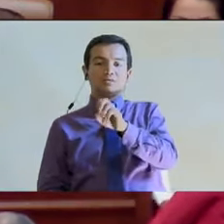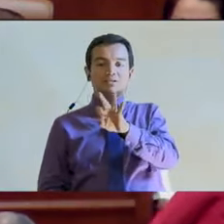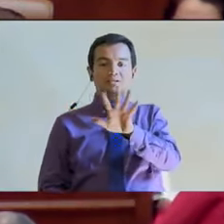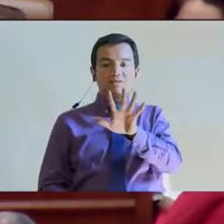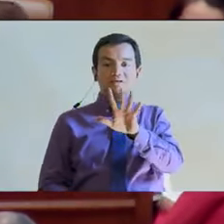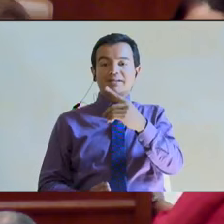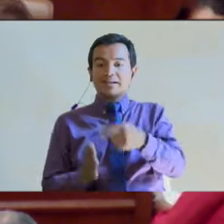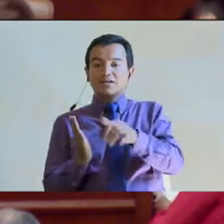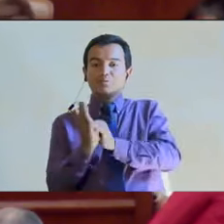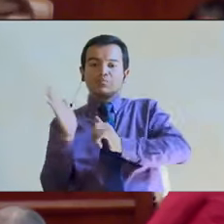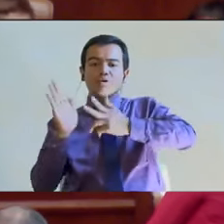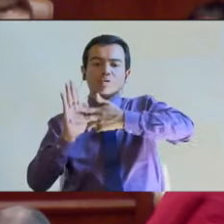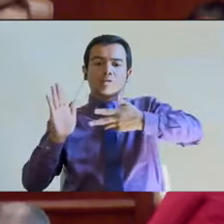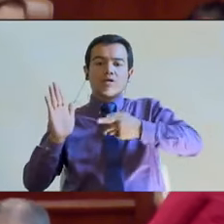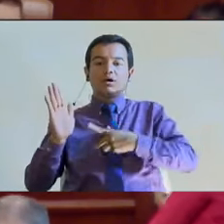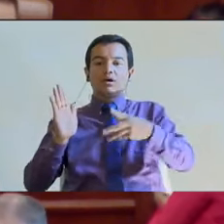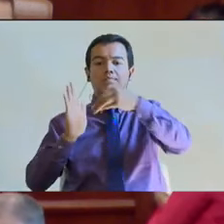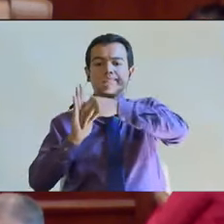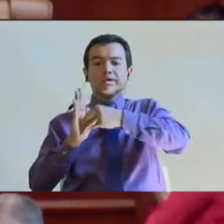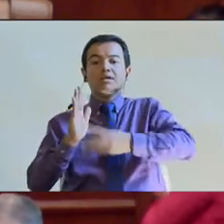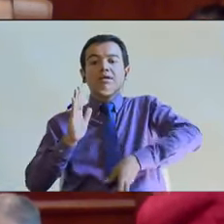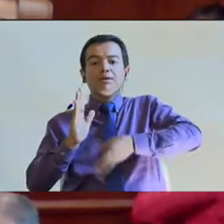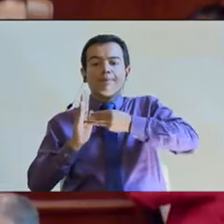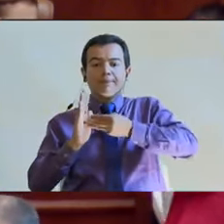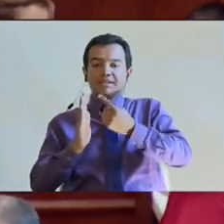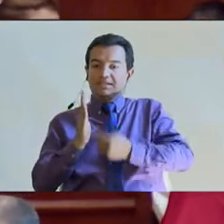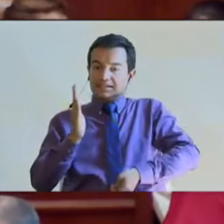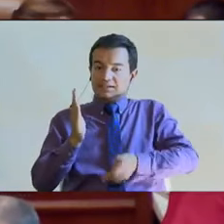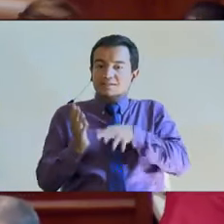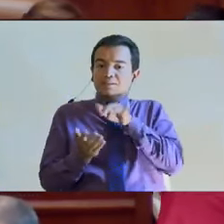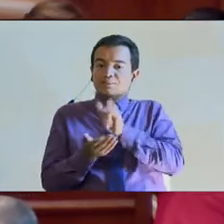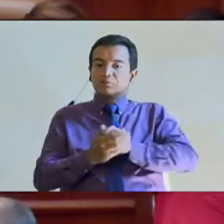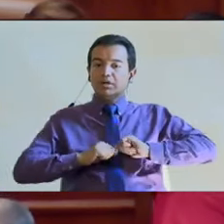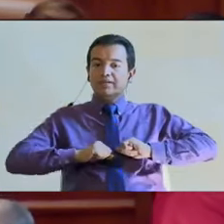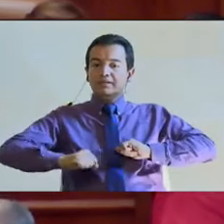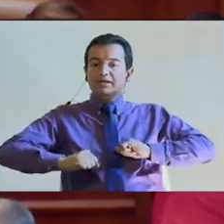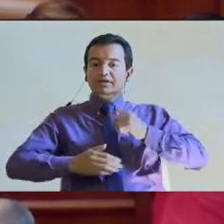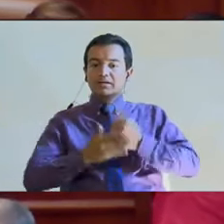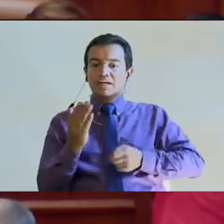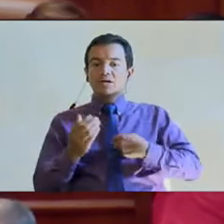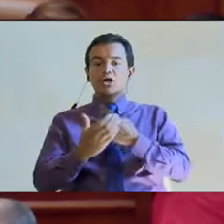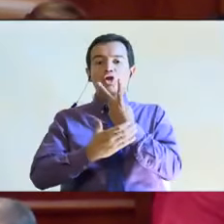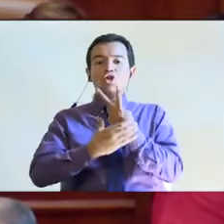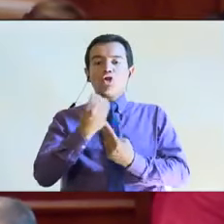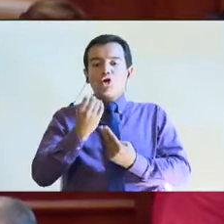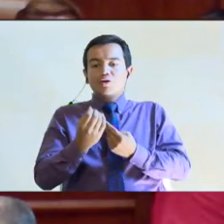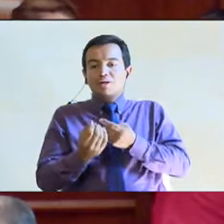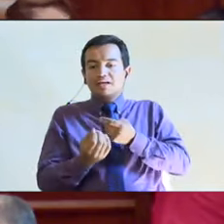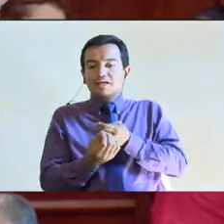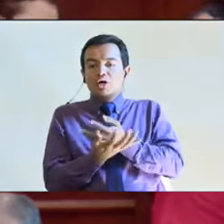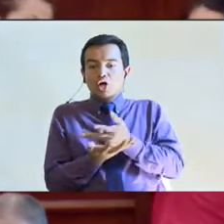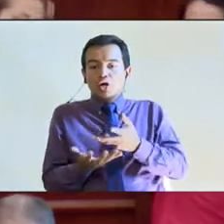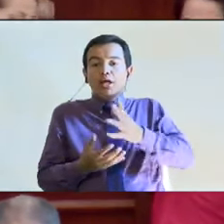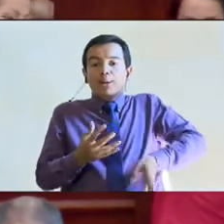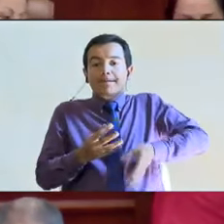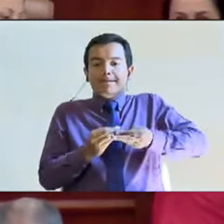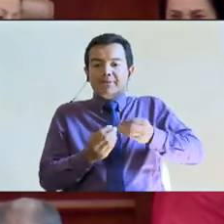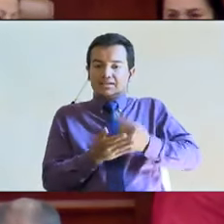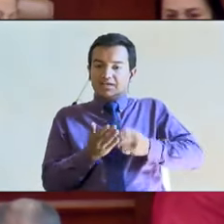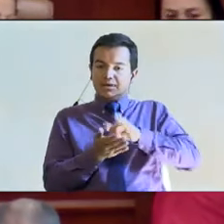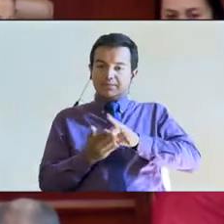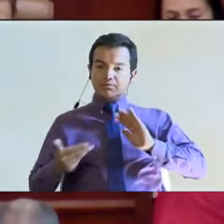constitución política y se implementa se implementan el derecho a la doble instancia y a impugnar la primera